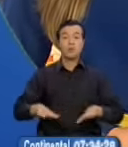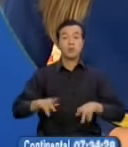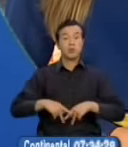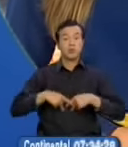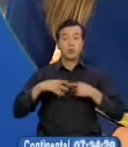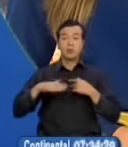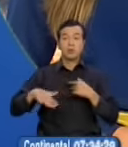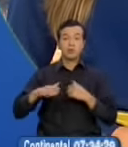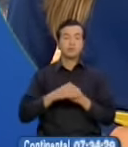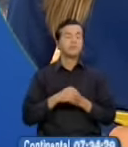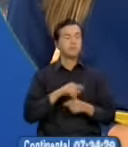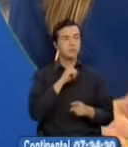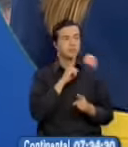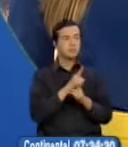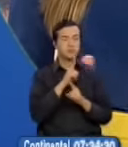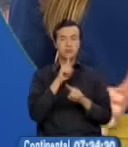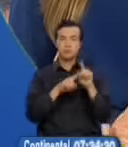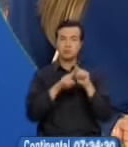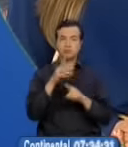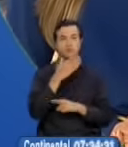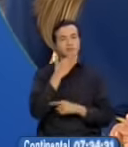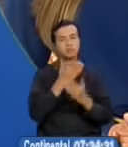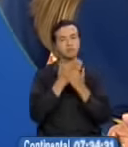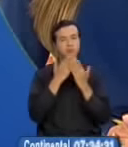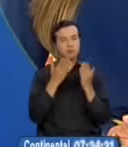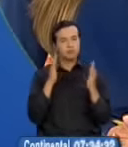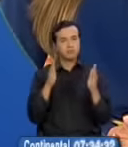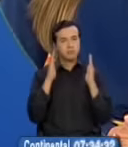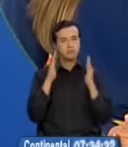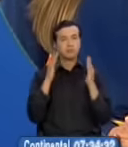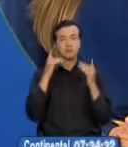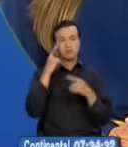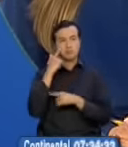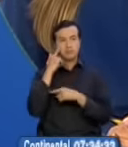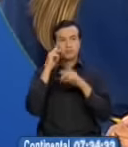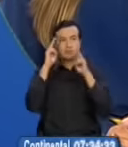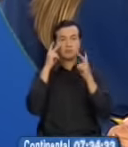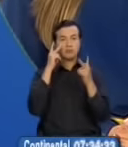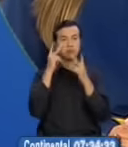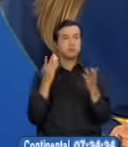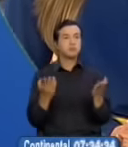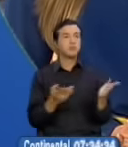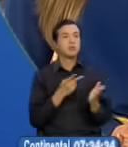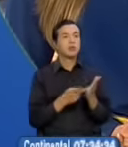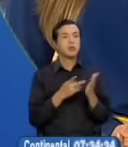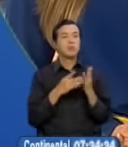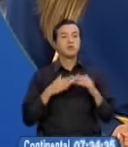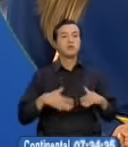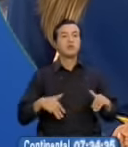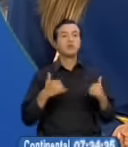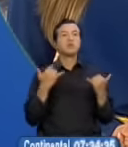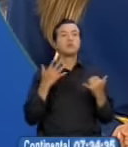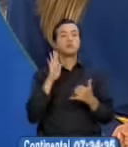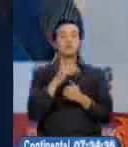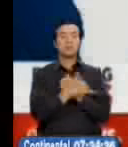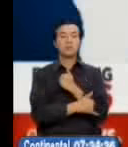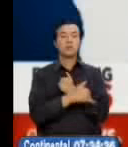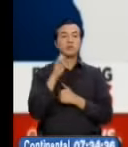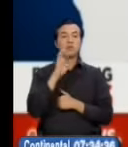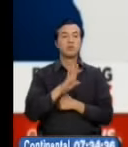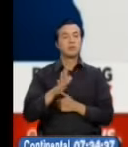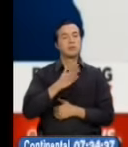país. Vanessa. Así es, Abraham. Amigas y amigos, gracias como siempre por su sintonía. Vamos a revisar imágenes de lo que está sucediendo en estos momentos en ese país